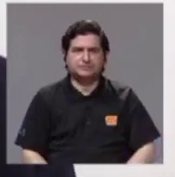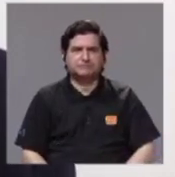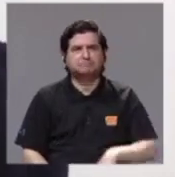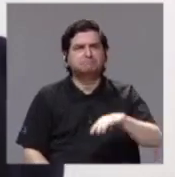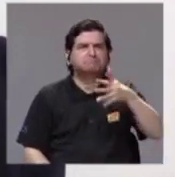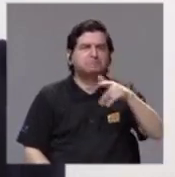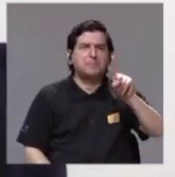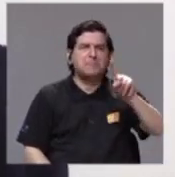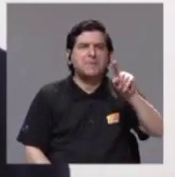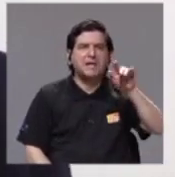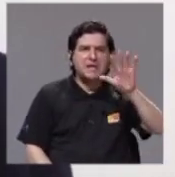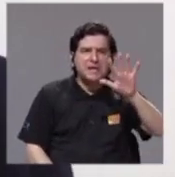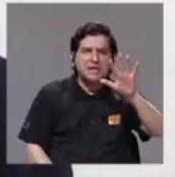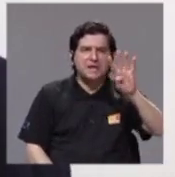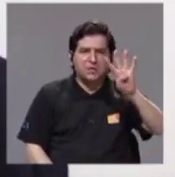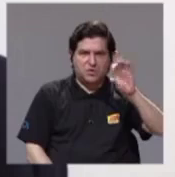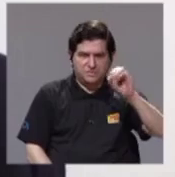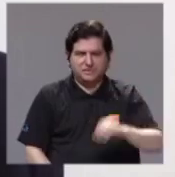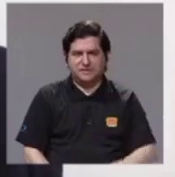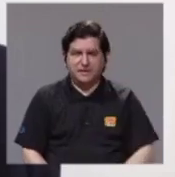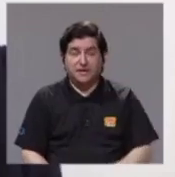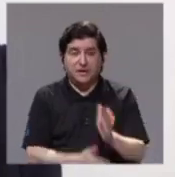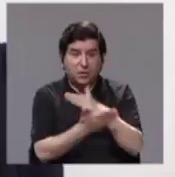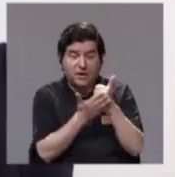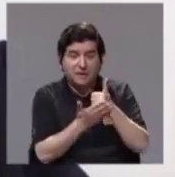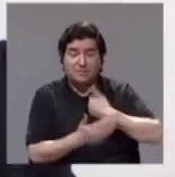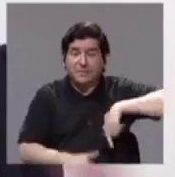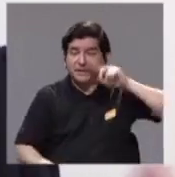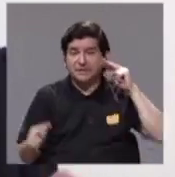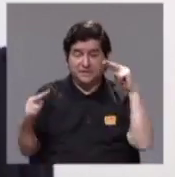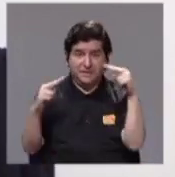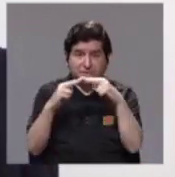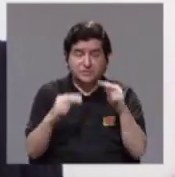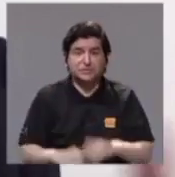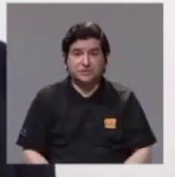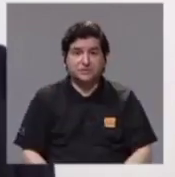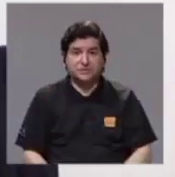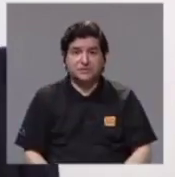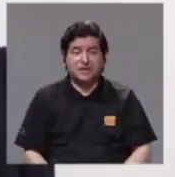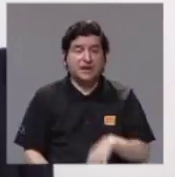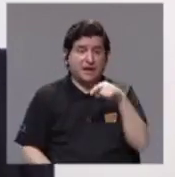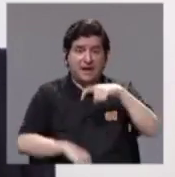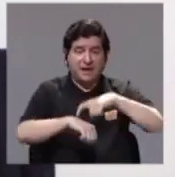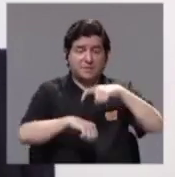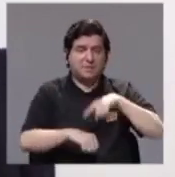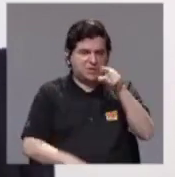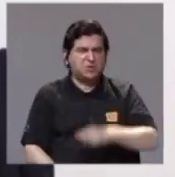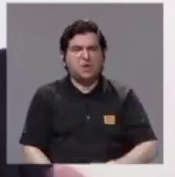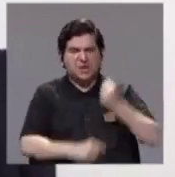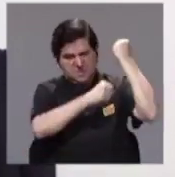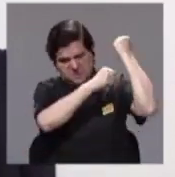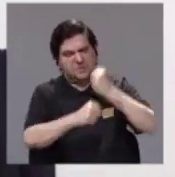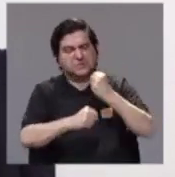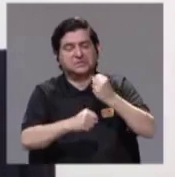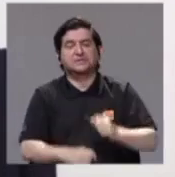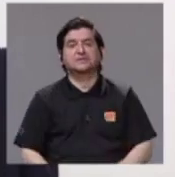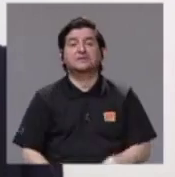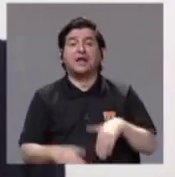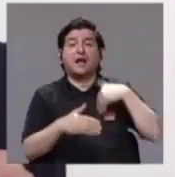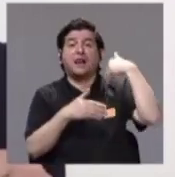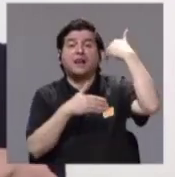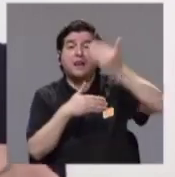1543, 40 vamos a decir, que es la parte que conocemos como Cortés